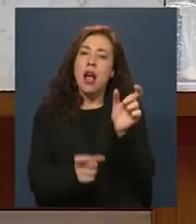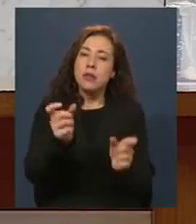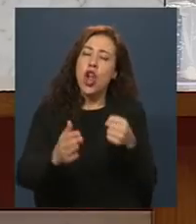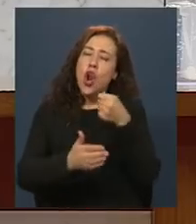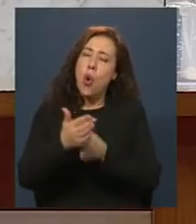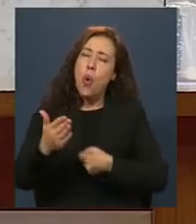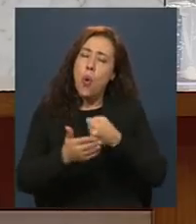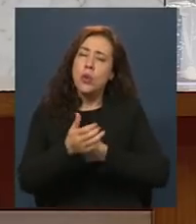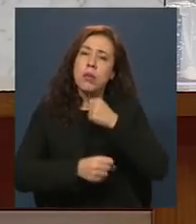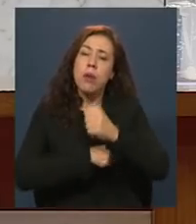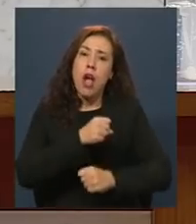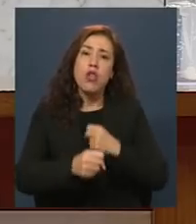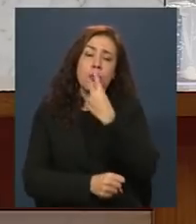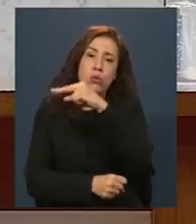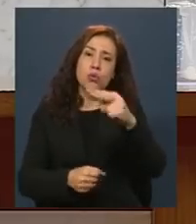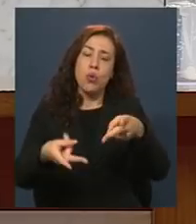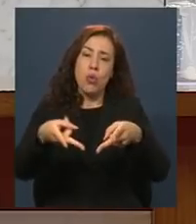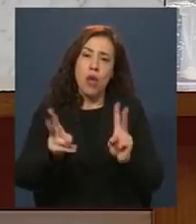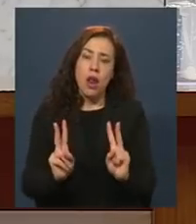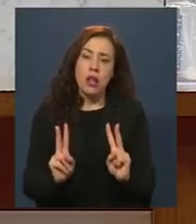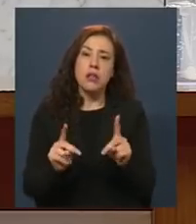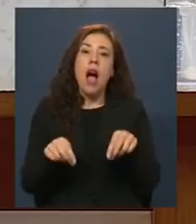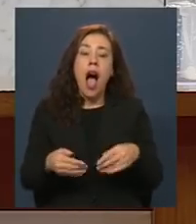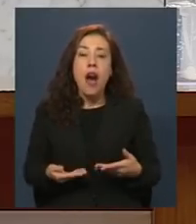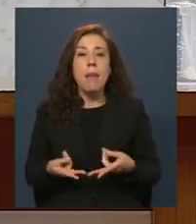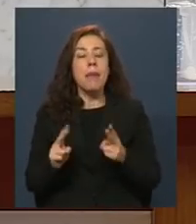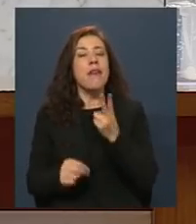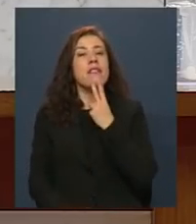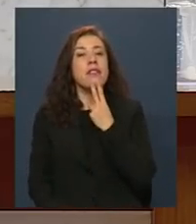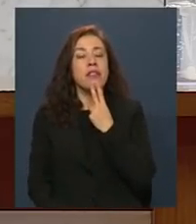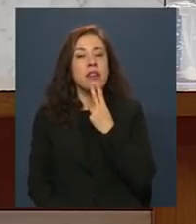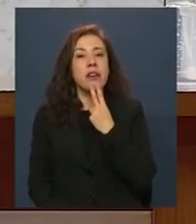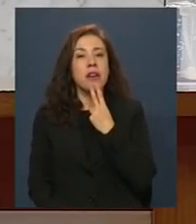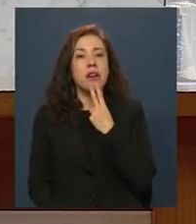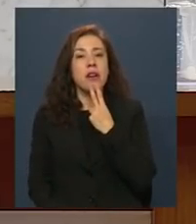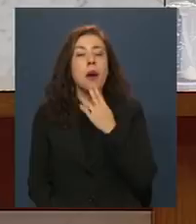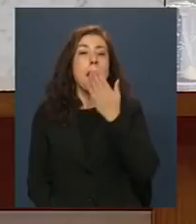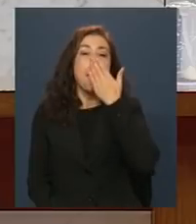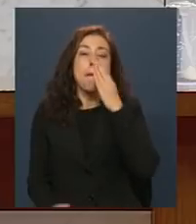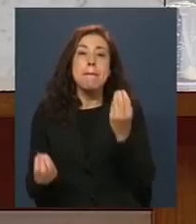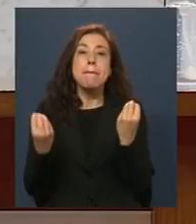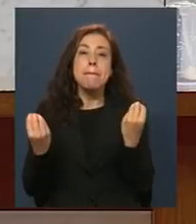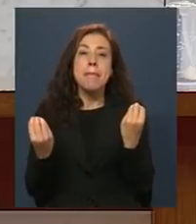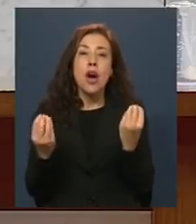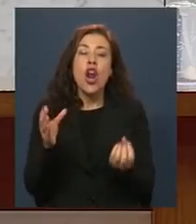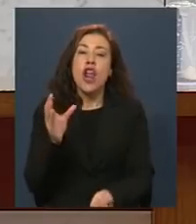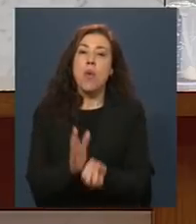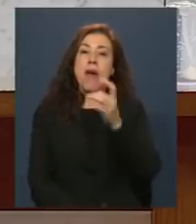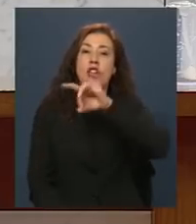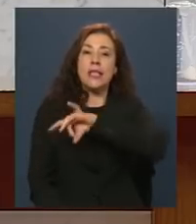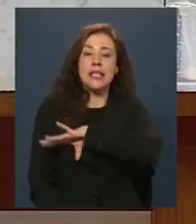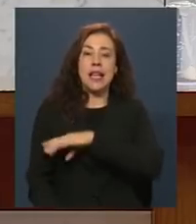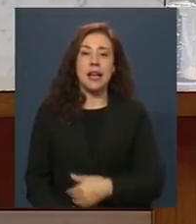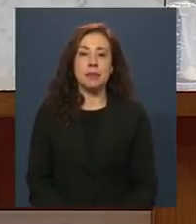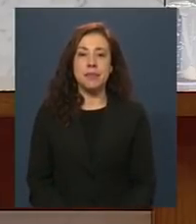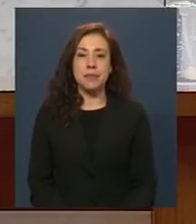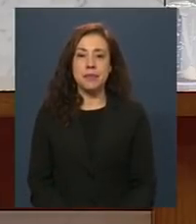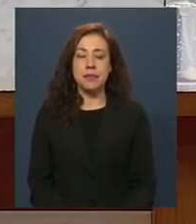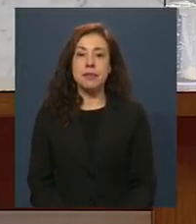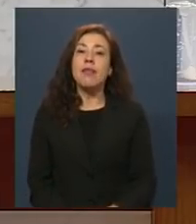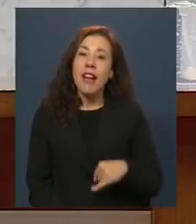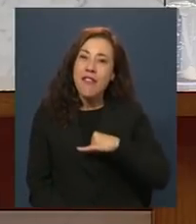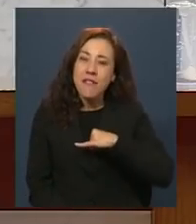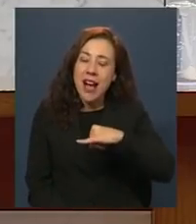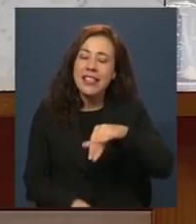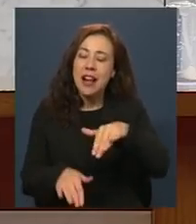por décadas por este derecho, porque nos permitirán vivir en un mejor y en un nuevo Chile. Sigamos